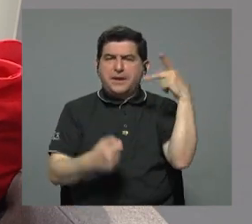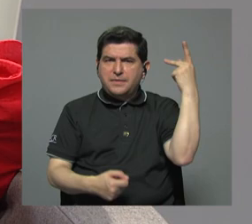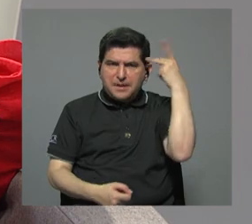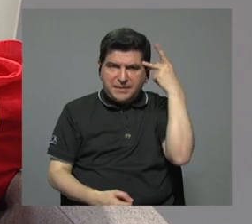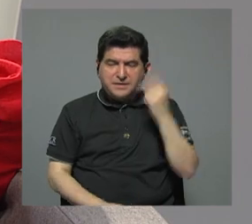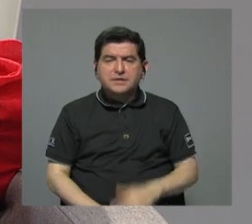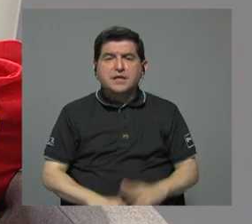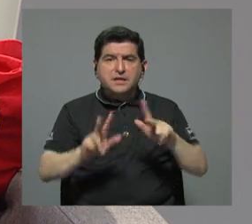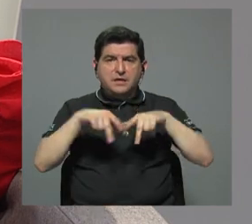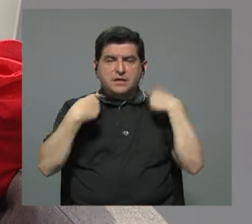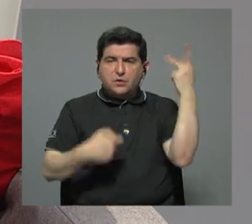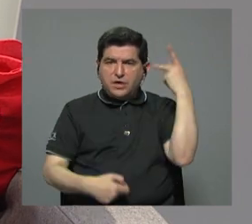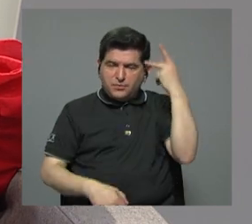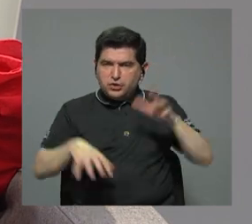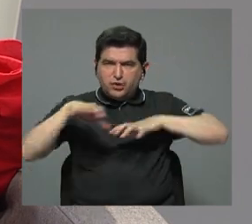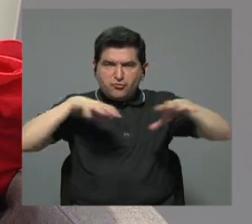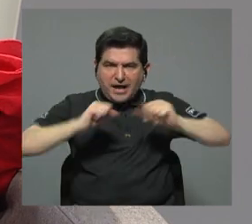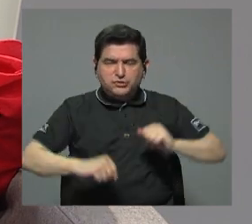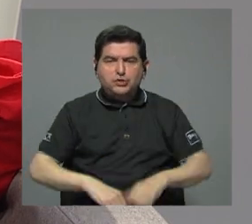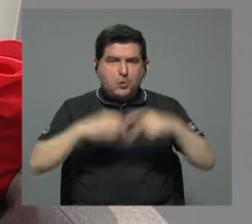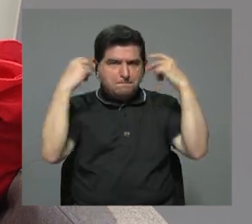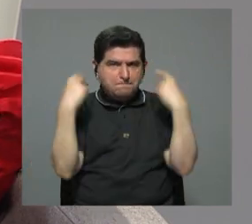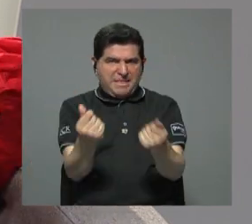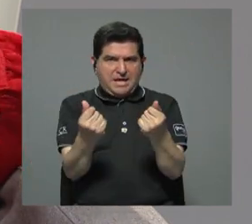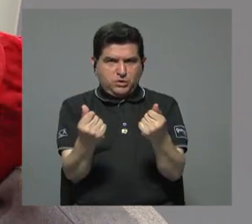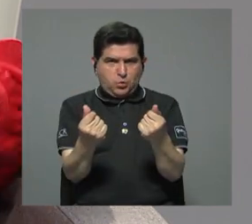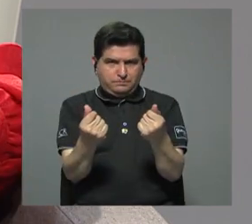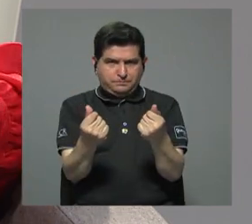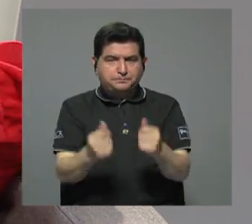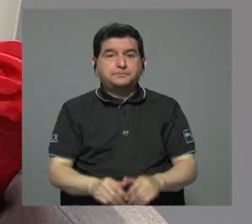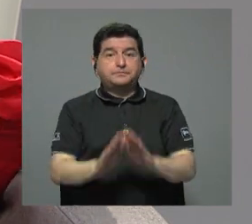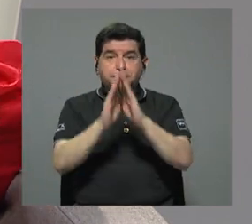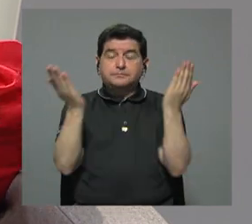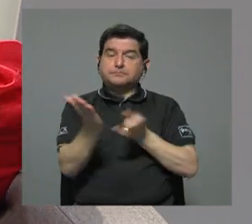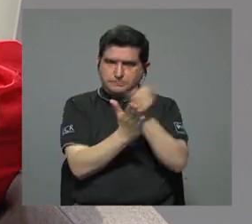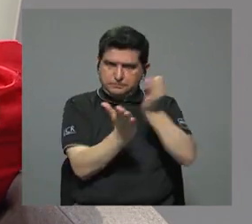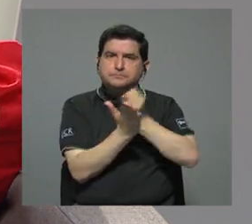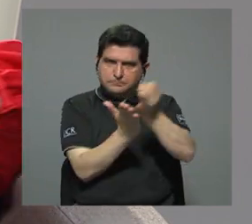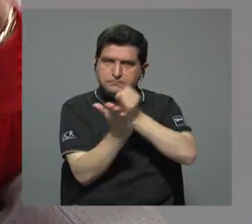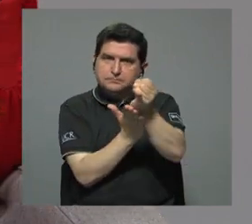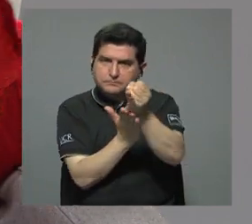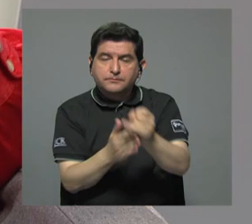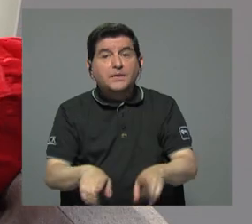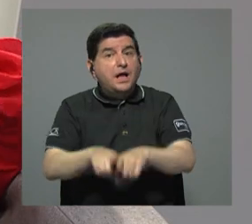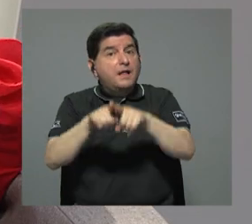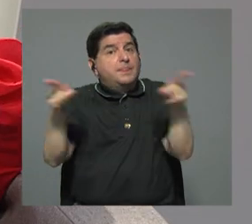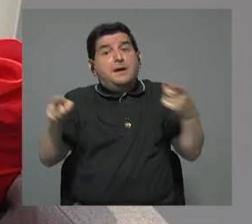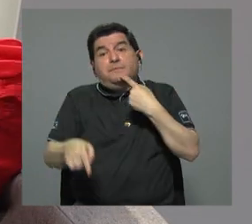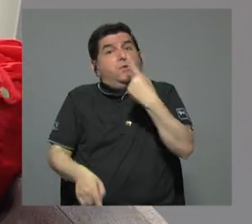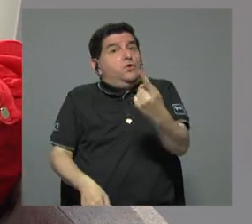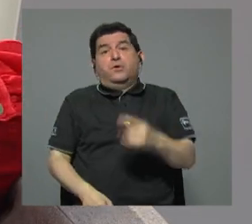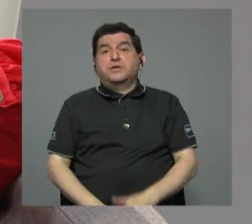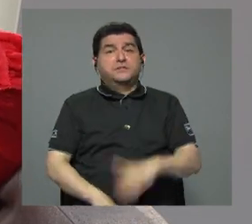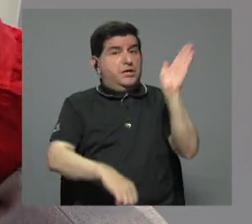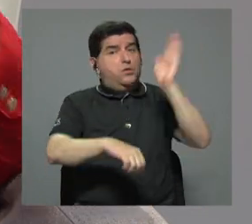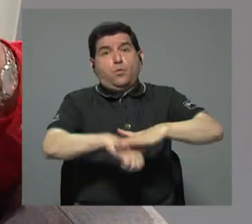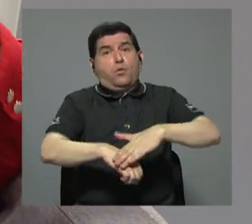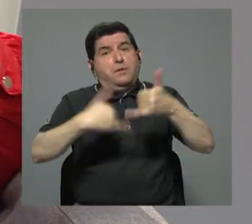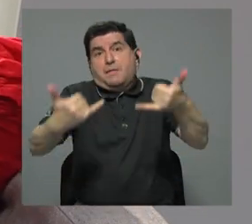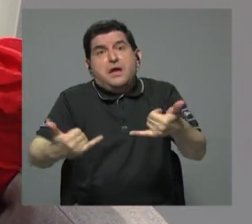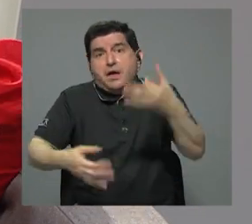partido político tiene que reaccionar inmediatamente a abrir una investigación porque tampoco podemos decir que es culpable